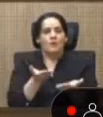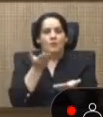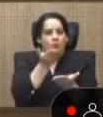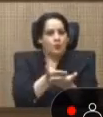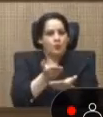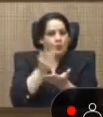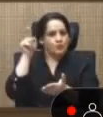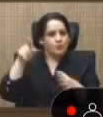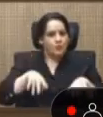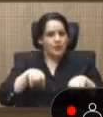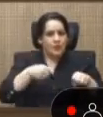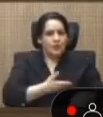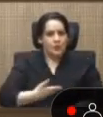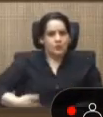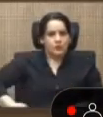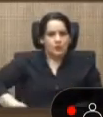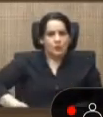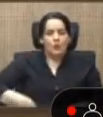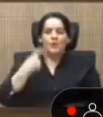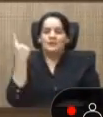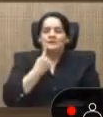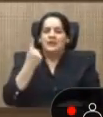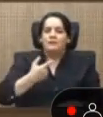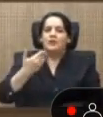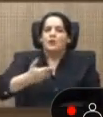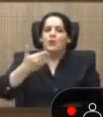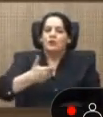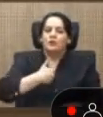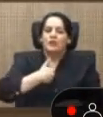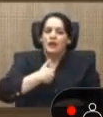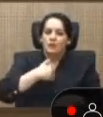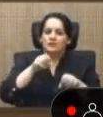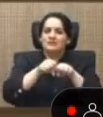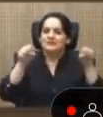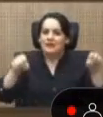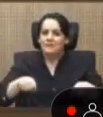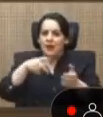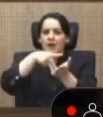cuando contemos con un sistema de pago electrónico que asegure la demanda real.